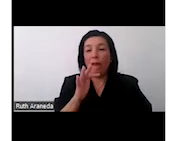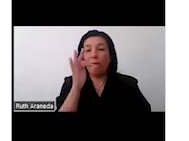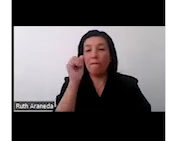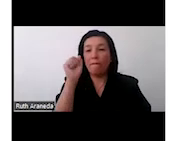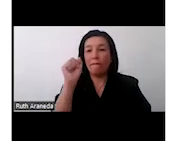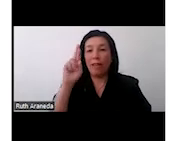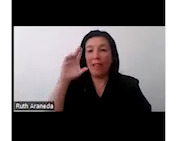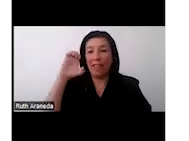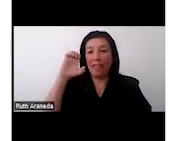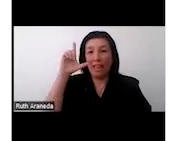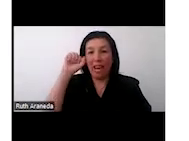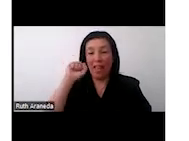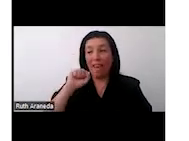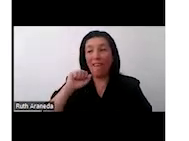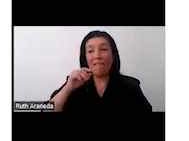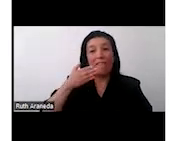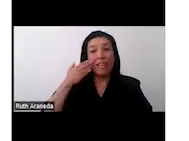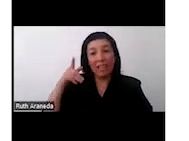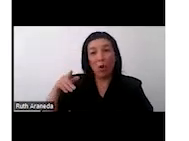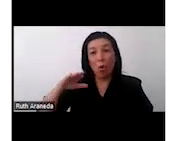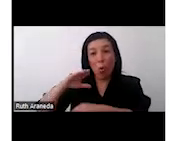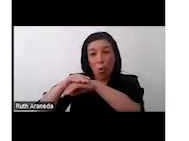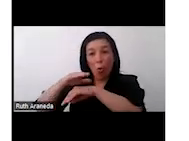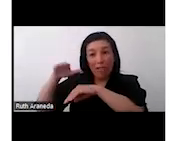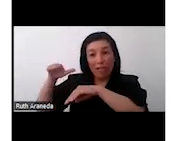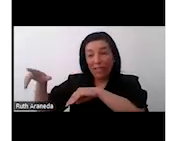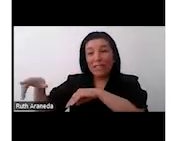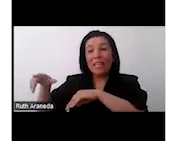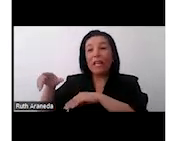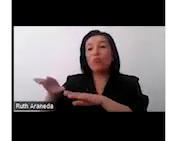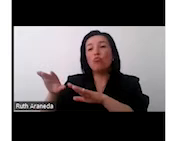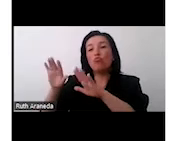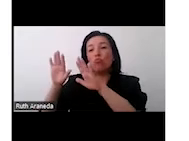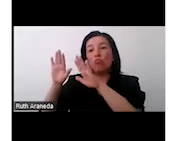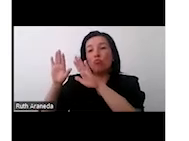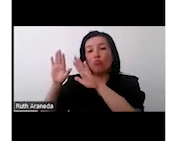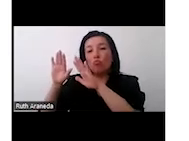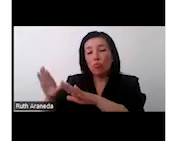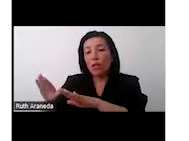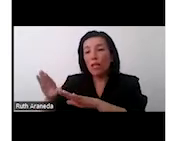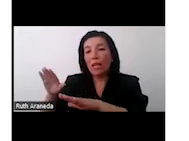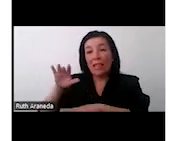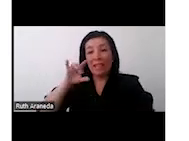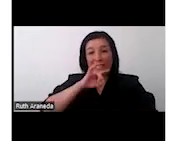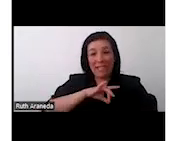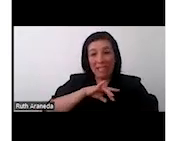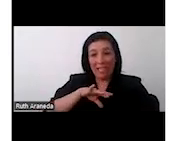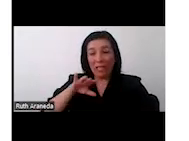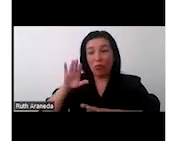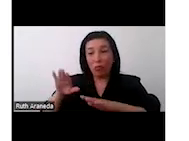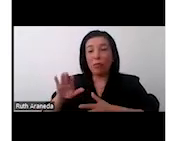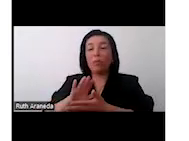Fernández es, eh, es endémica nidificante de Chile. O sea,